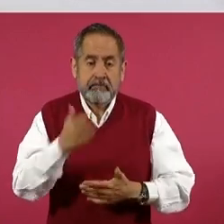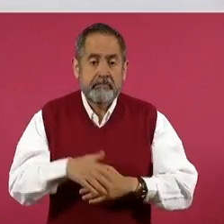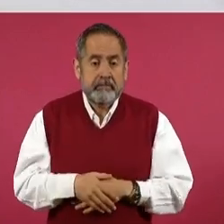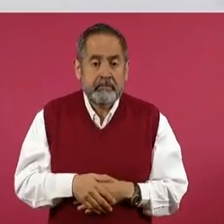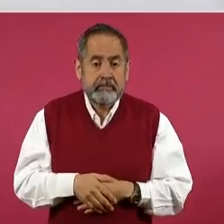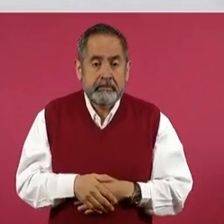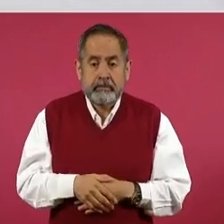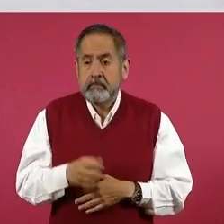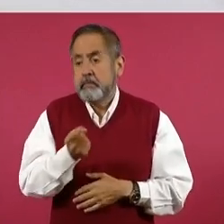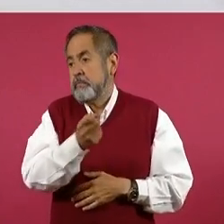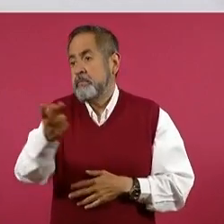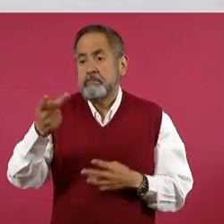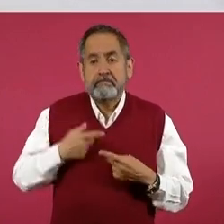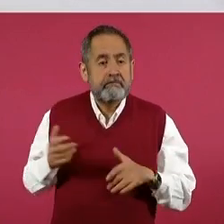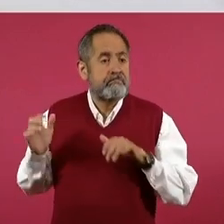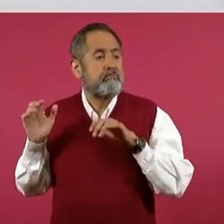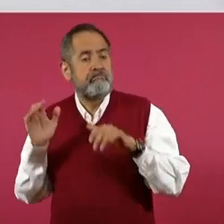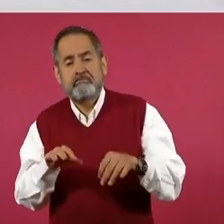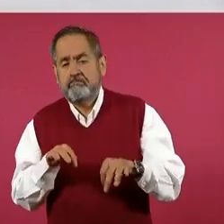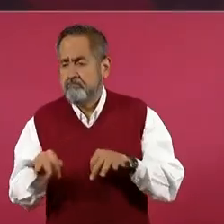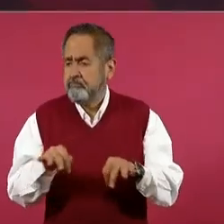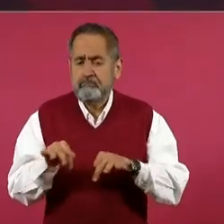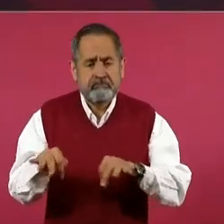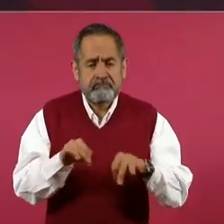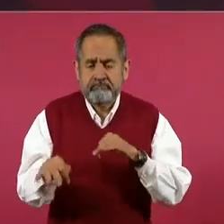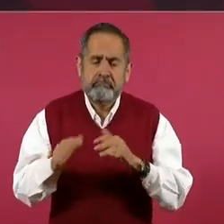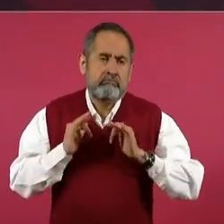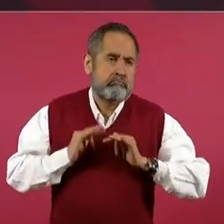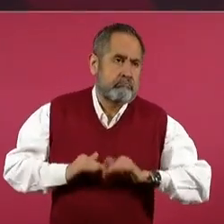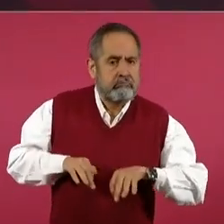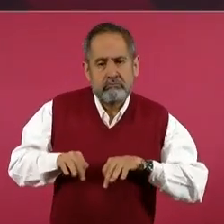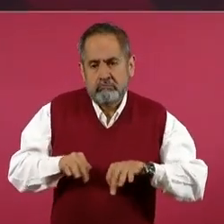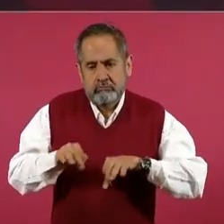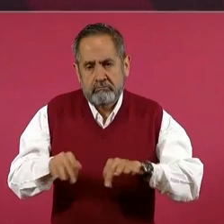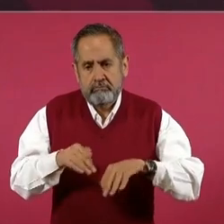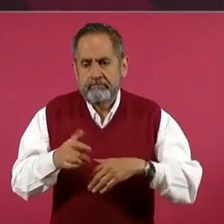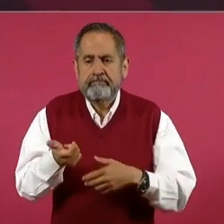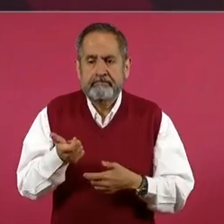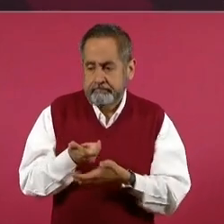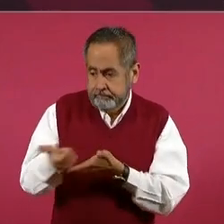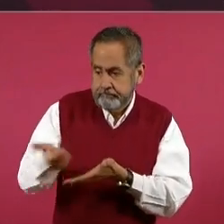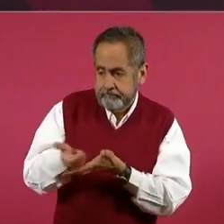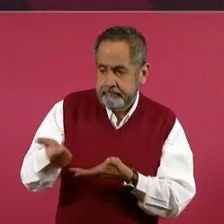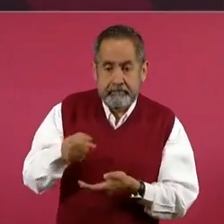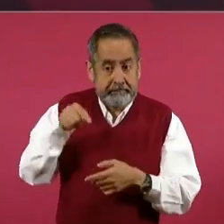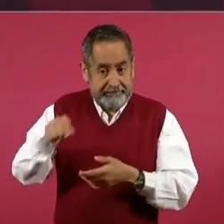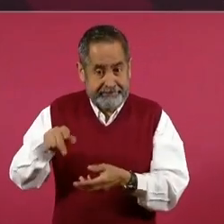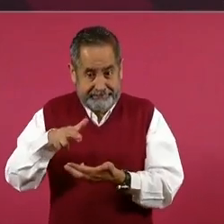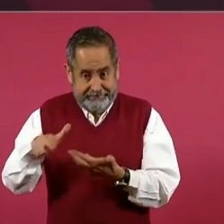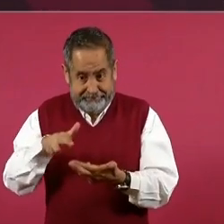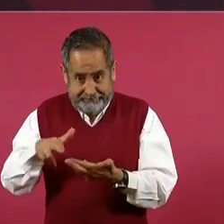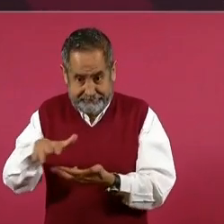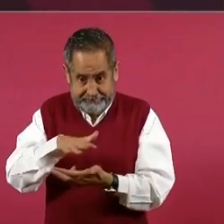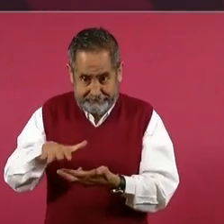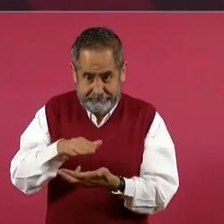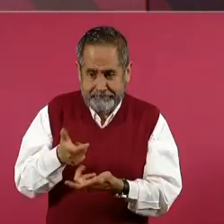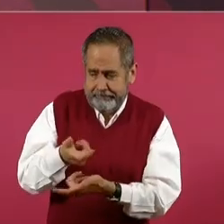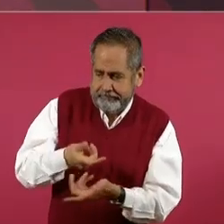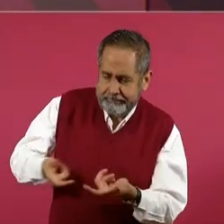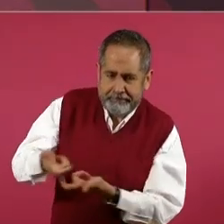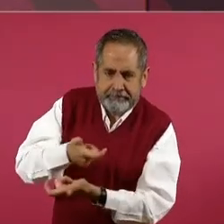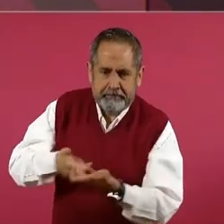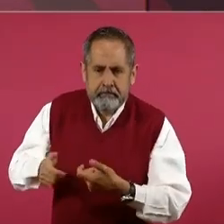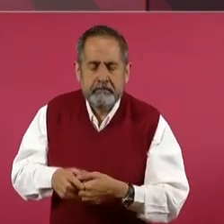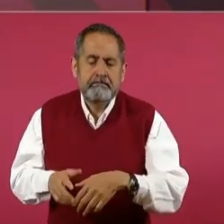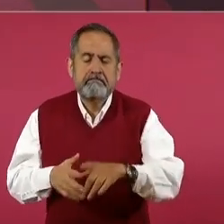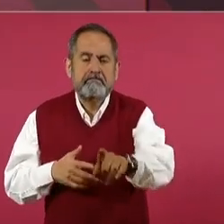generan muchos empleos y se reactiva la economía regional. Ya no me va a dar tiempo